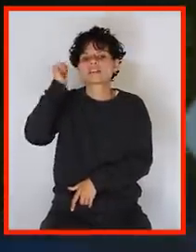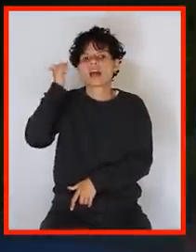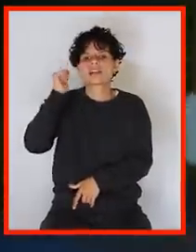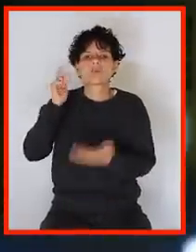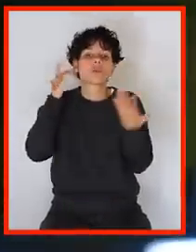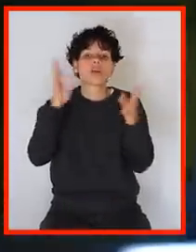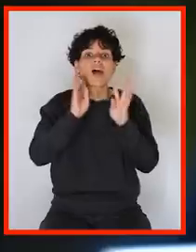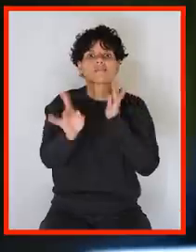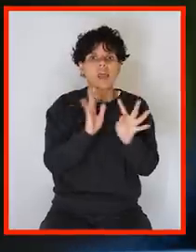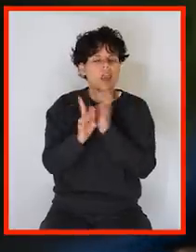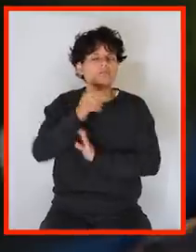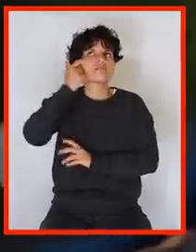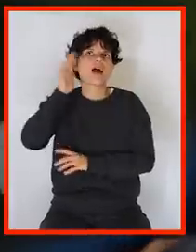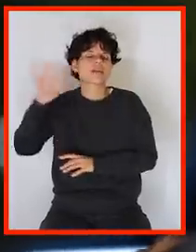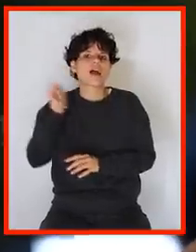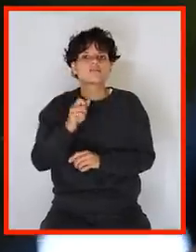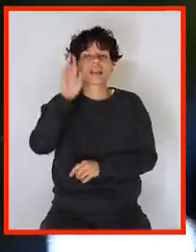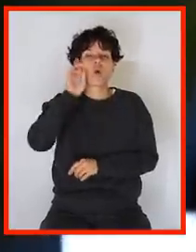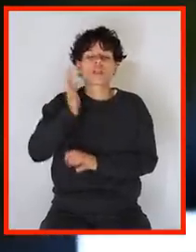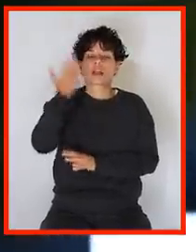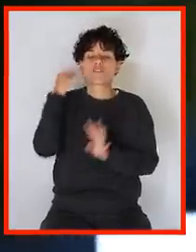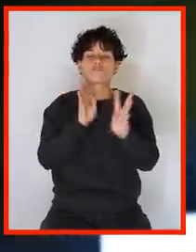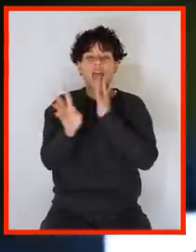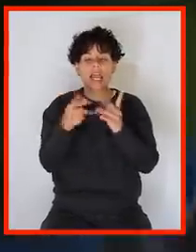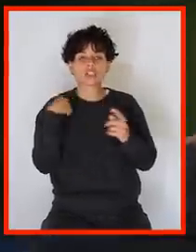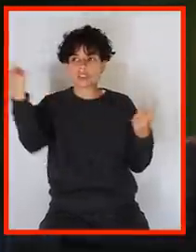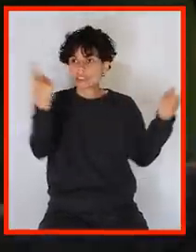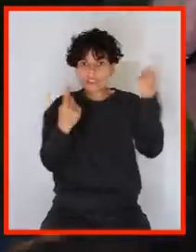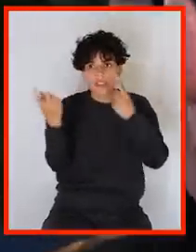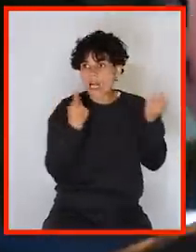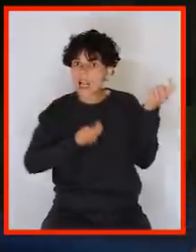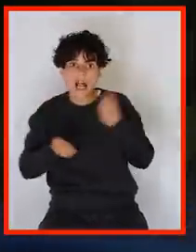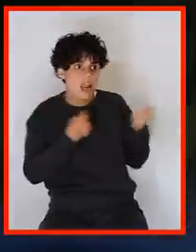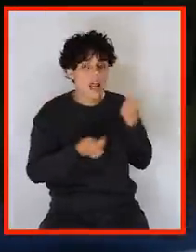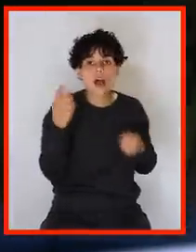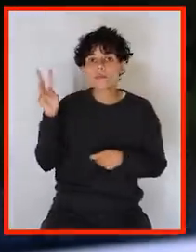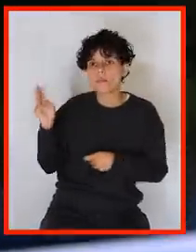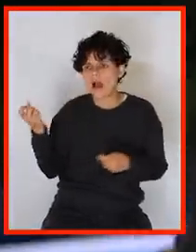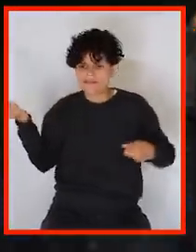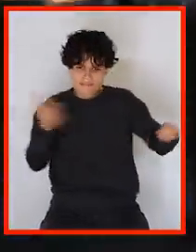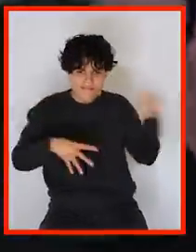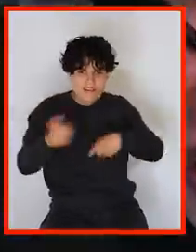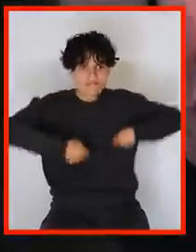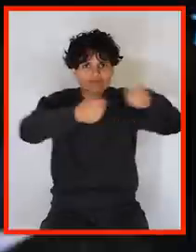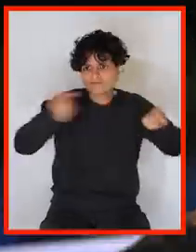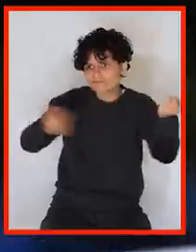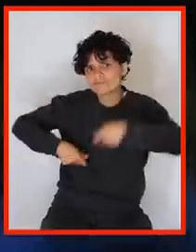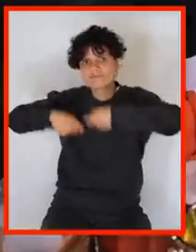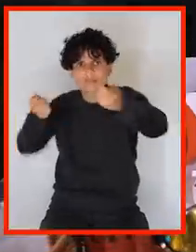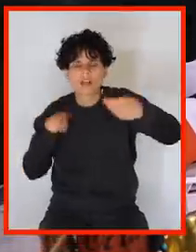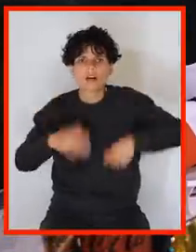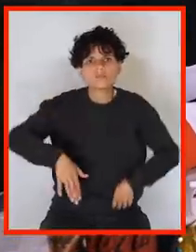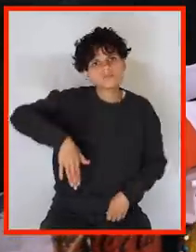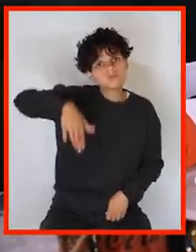ayer. Yo ayer estaba así ya en la feria, hermano. No sé, pa, atendiendo gente, pues, bueno, ayudando a mi mamá, cargando las